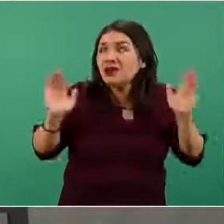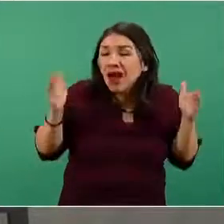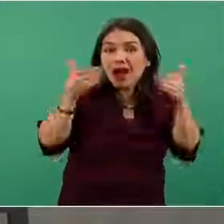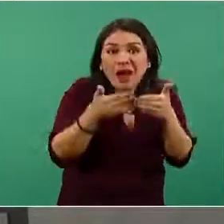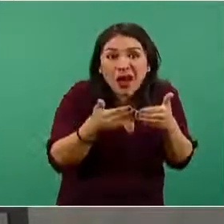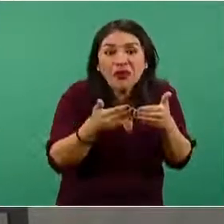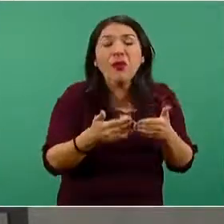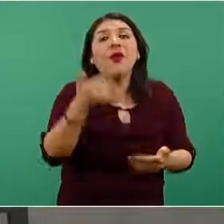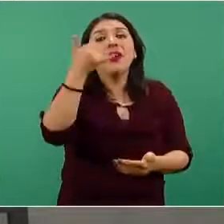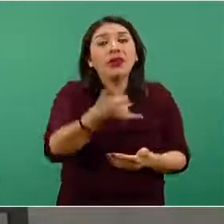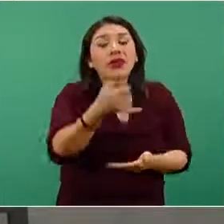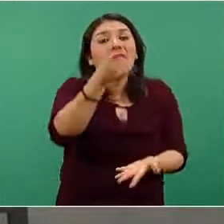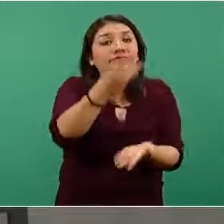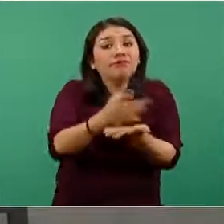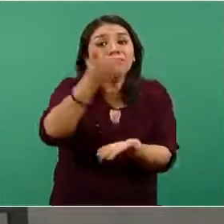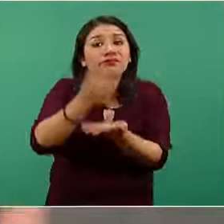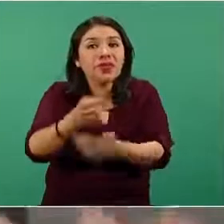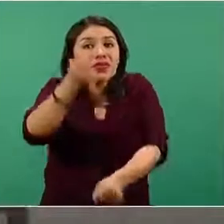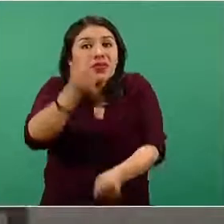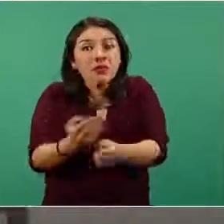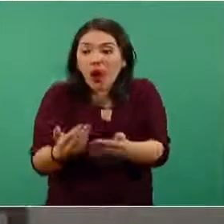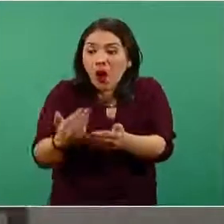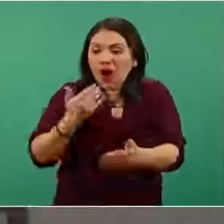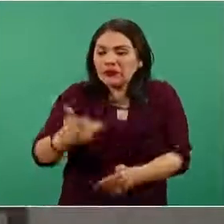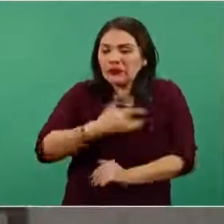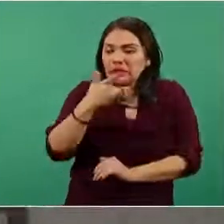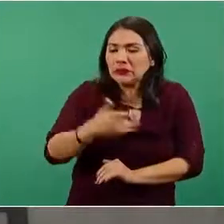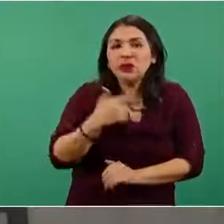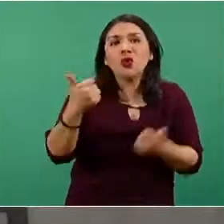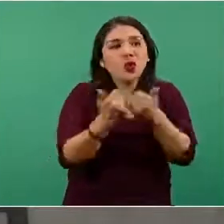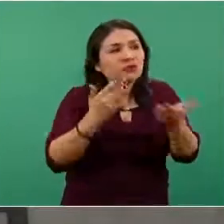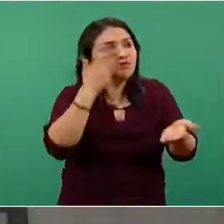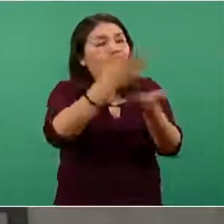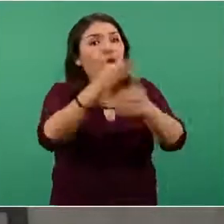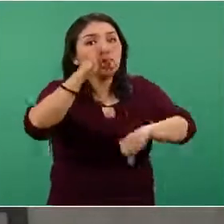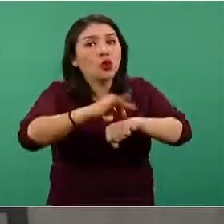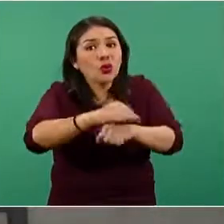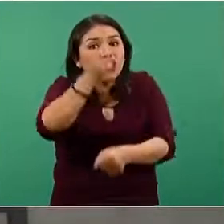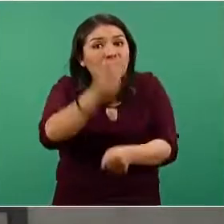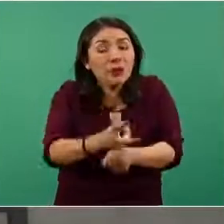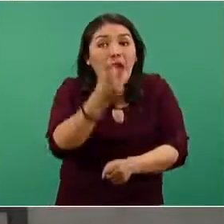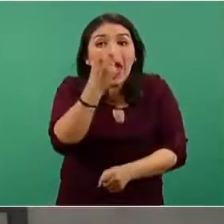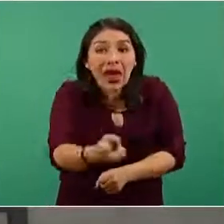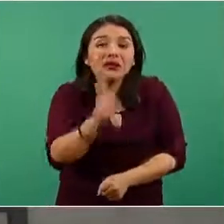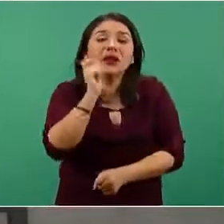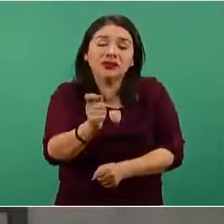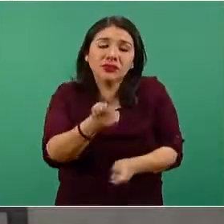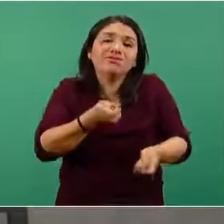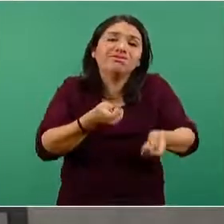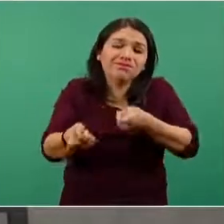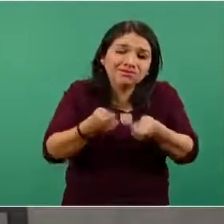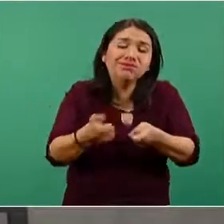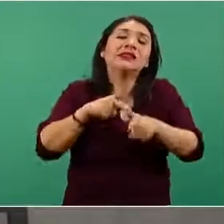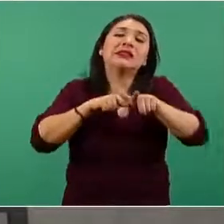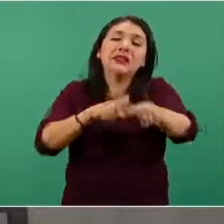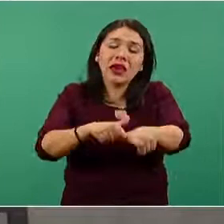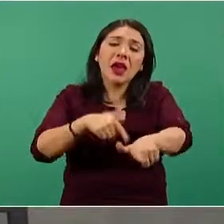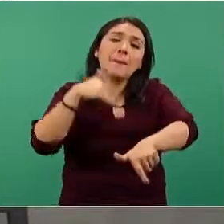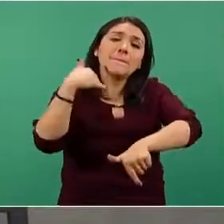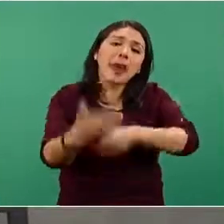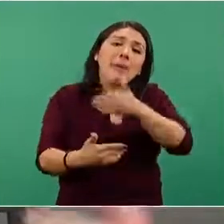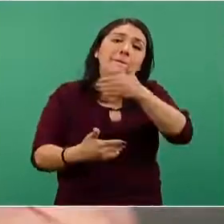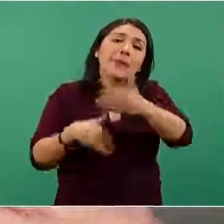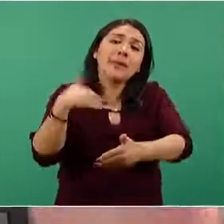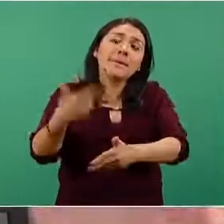cerrados, la detección temprana de síntomas, el atendernos tempranamente, son medidas de precaución que debemos seguir